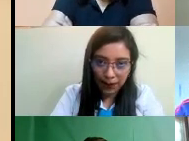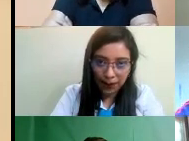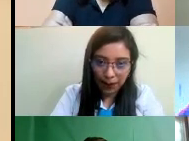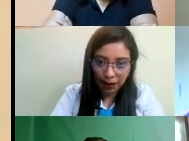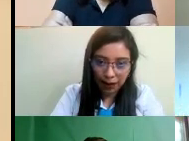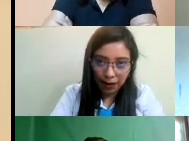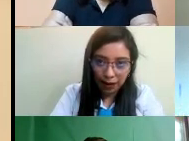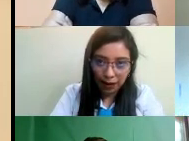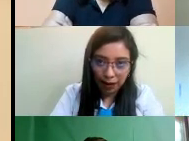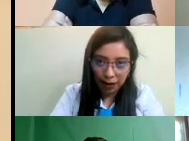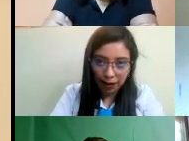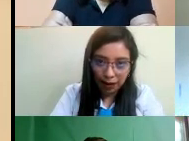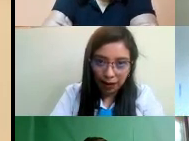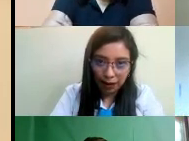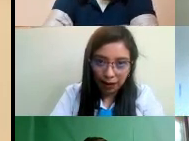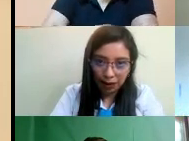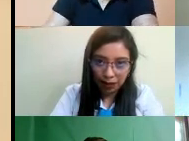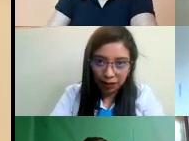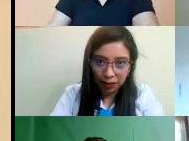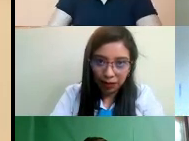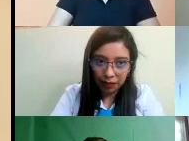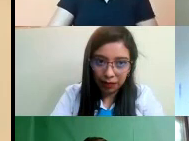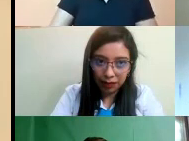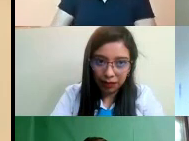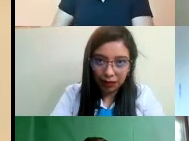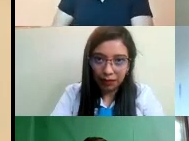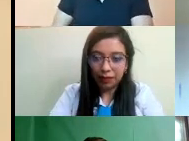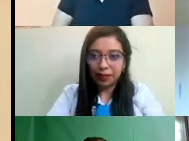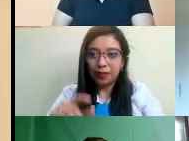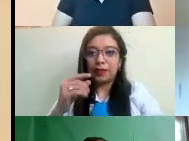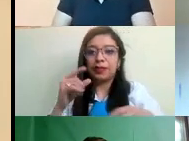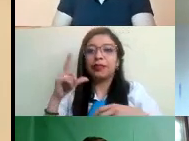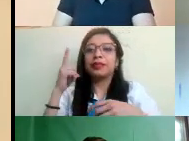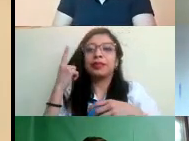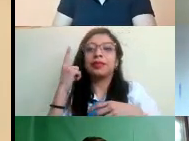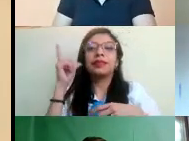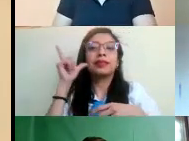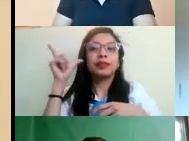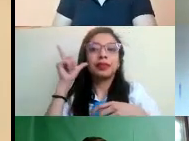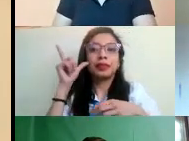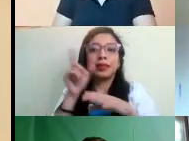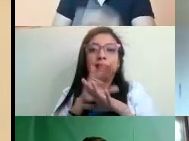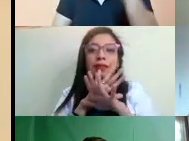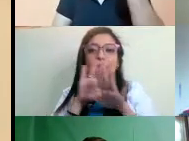La siguiente imagen, hay fotografías con sus estudiantes de carpintería.